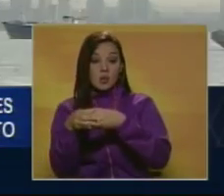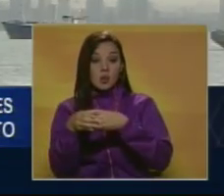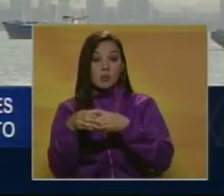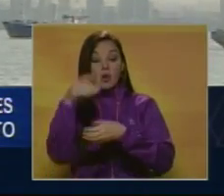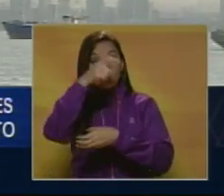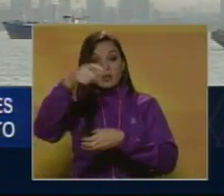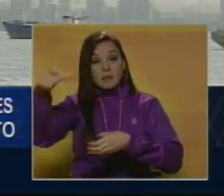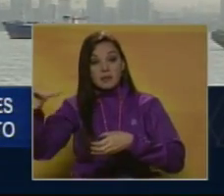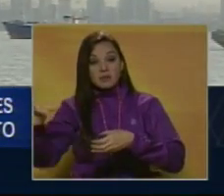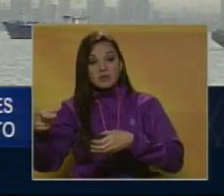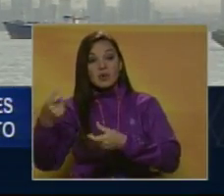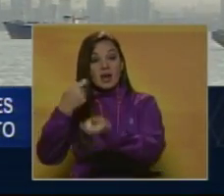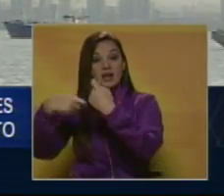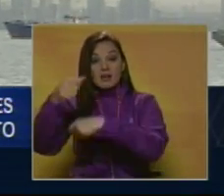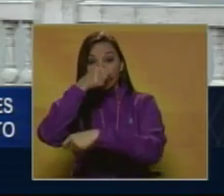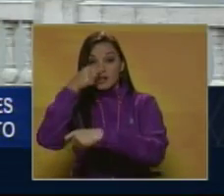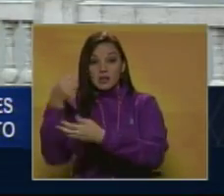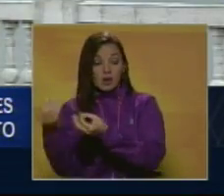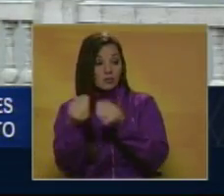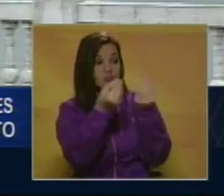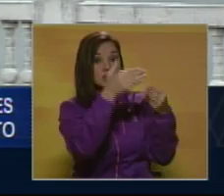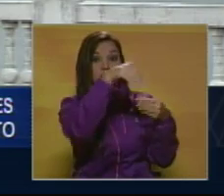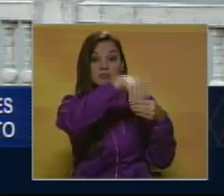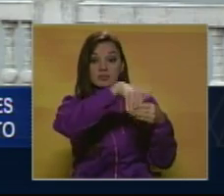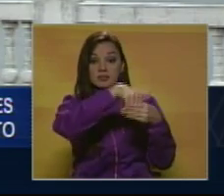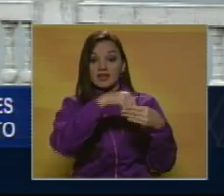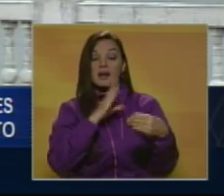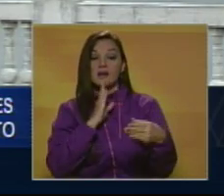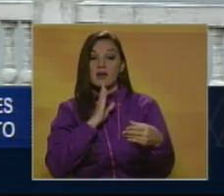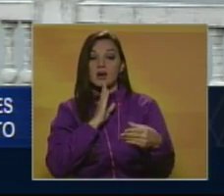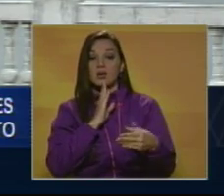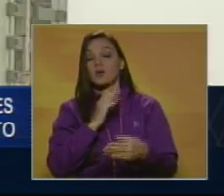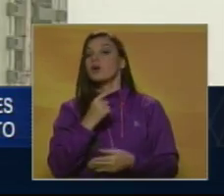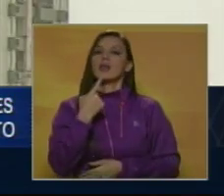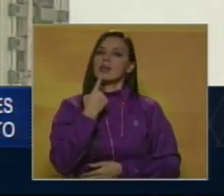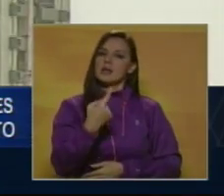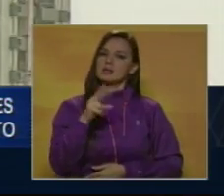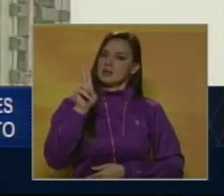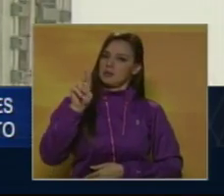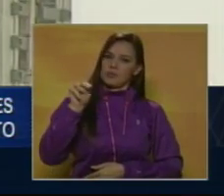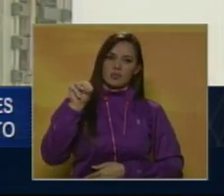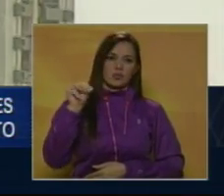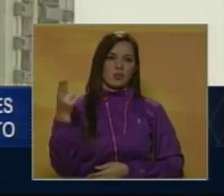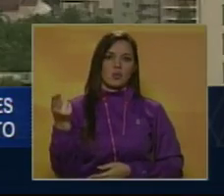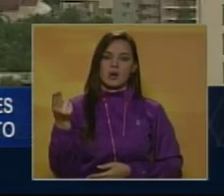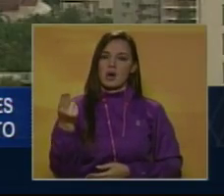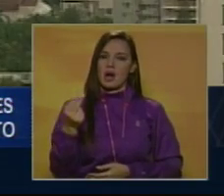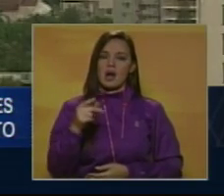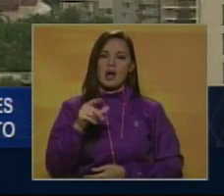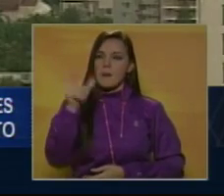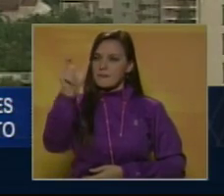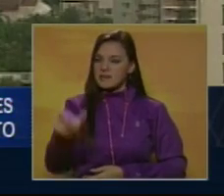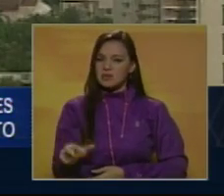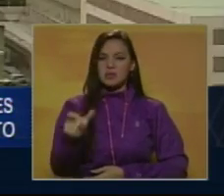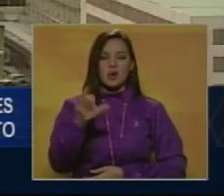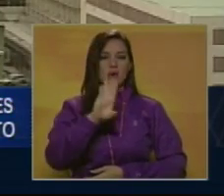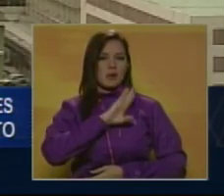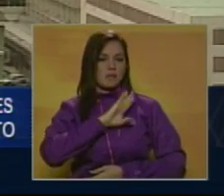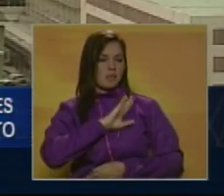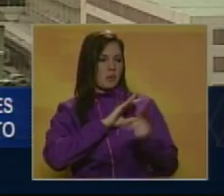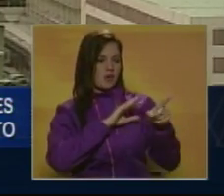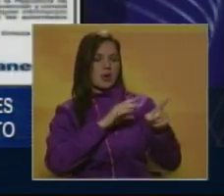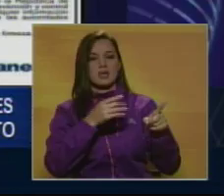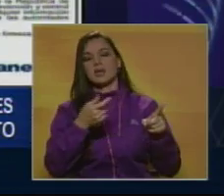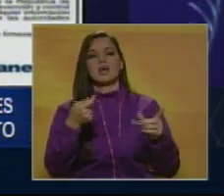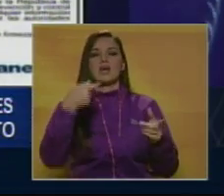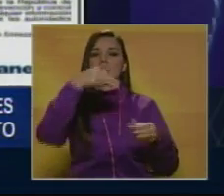sede panameña de Banesco aclaró que Amaro nunca ha sido cliente de este banco y puntualizó que los procedimientos y controles que realizan